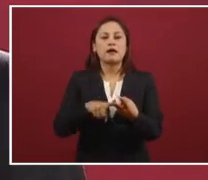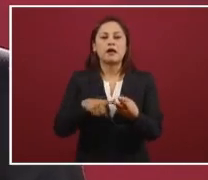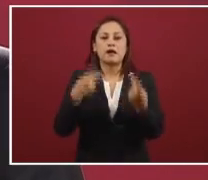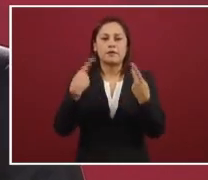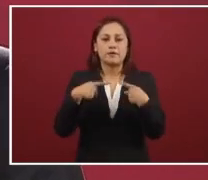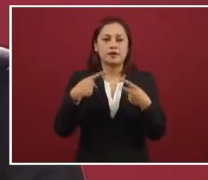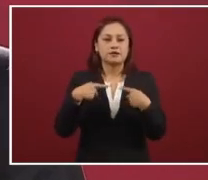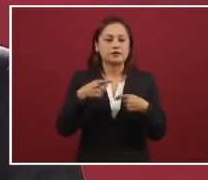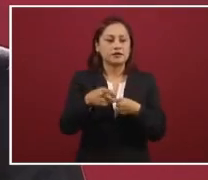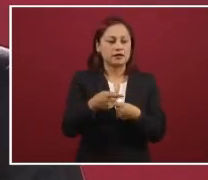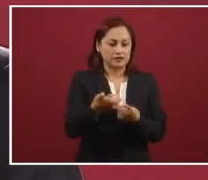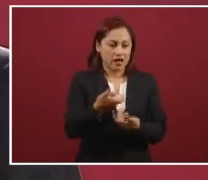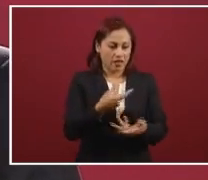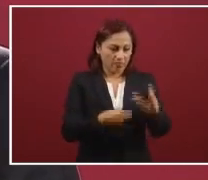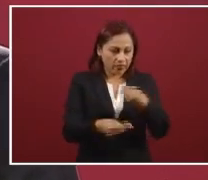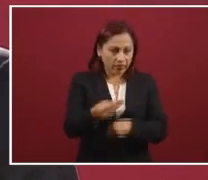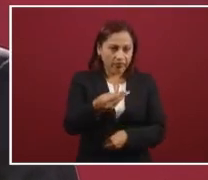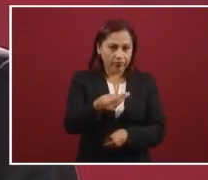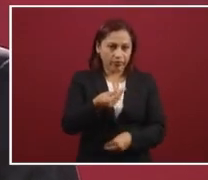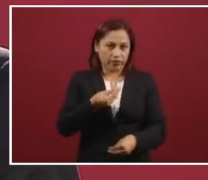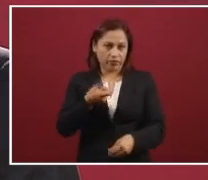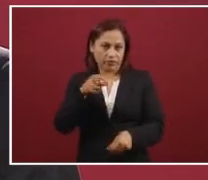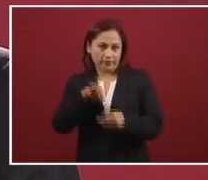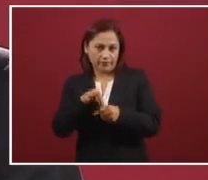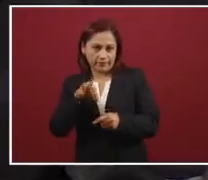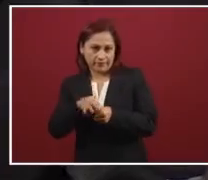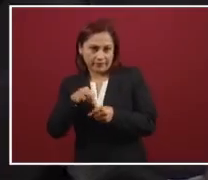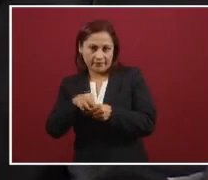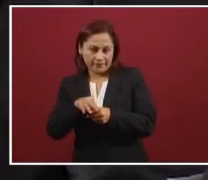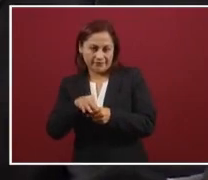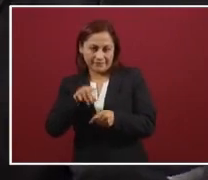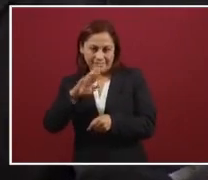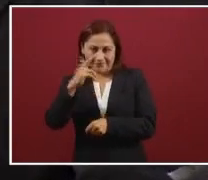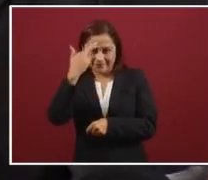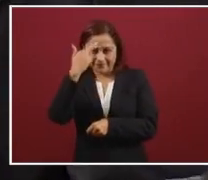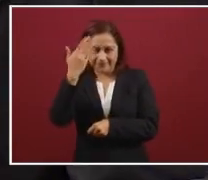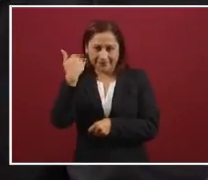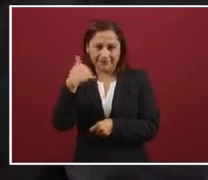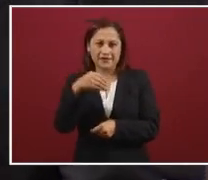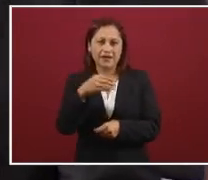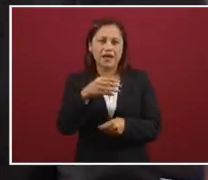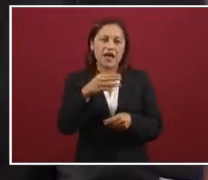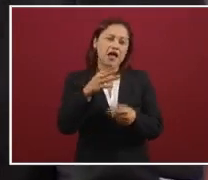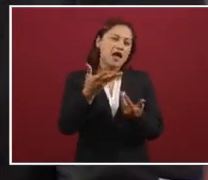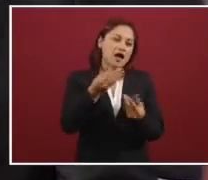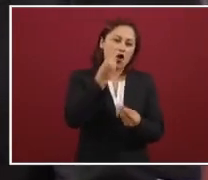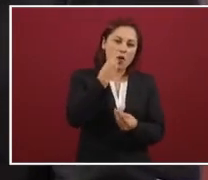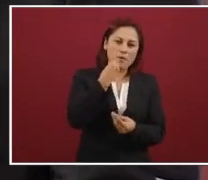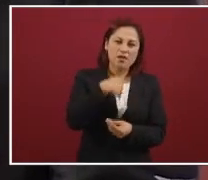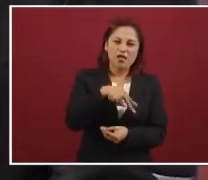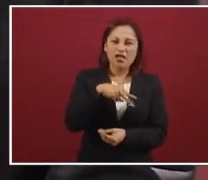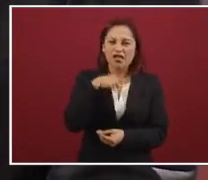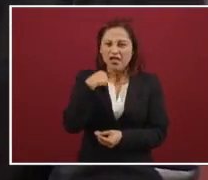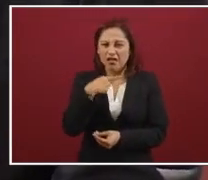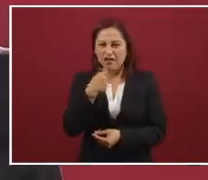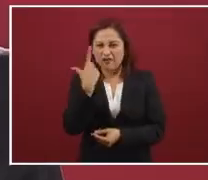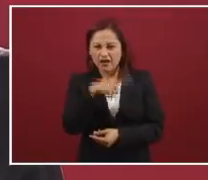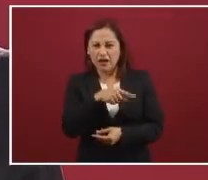el reparto del frijol con gorgojo, eso se va a terminar por completo.